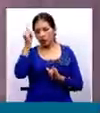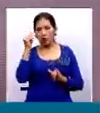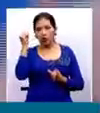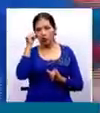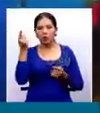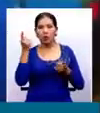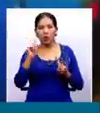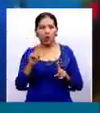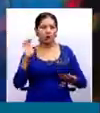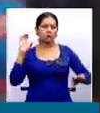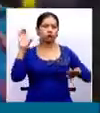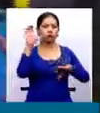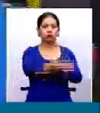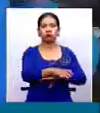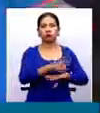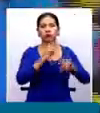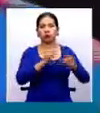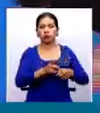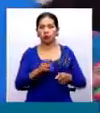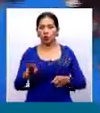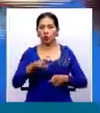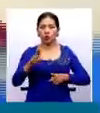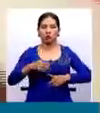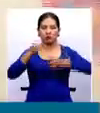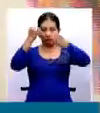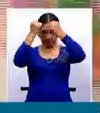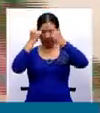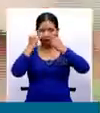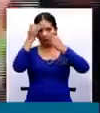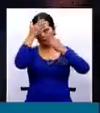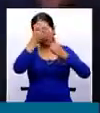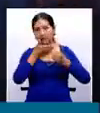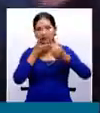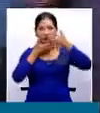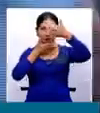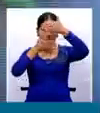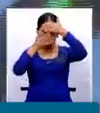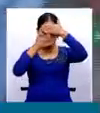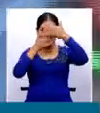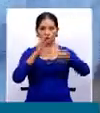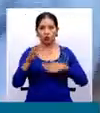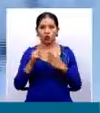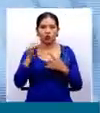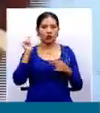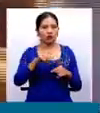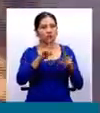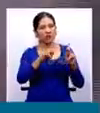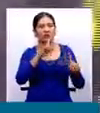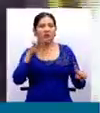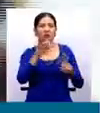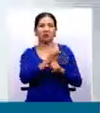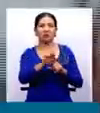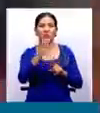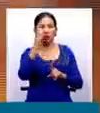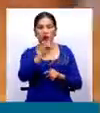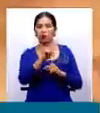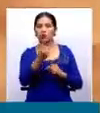con encapuchados, malintencionados, golpeando a una persona que solamente estaba haciendo